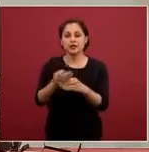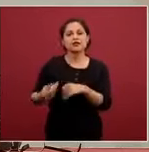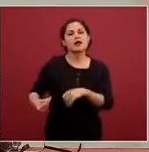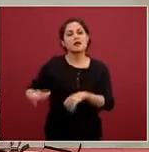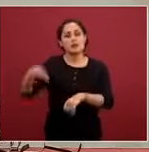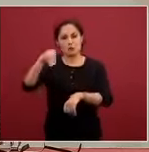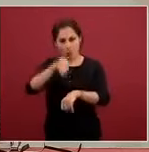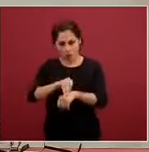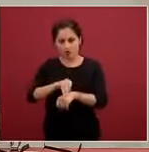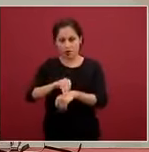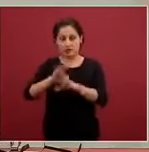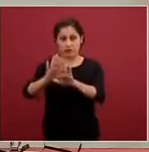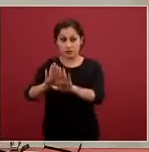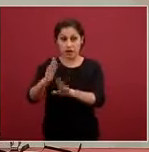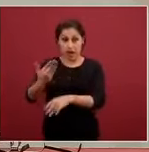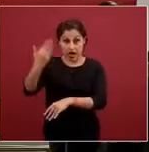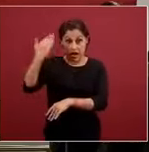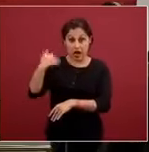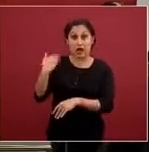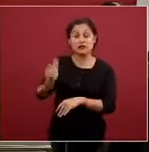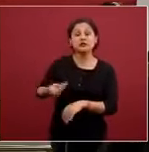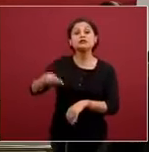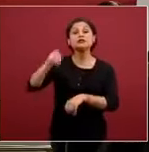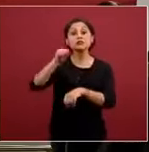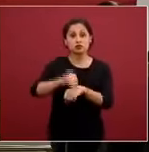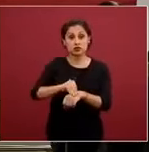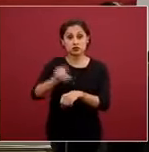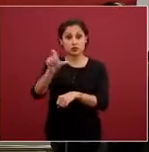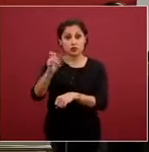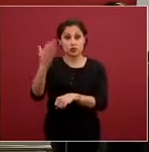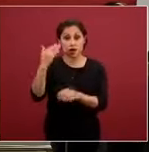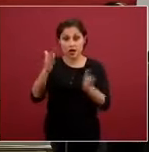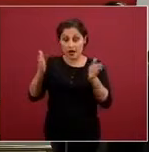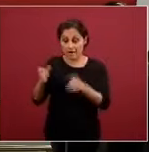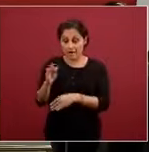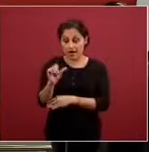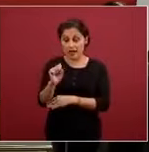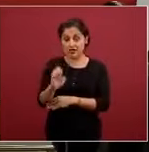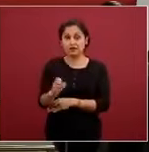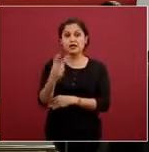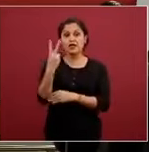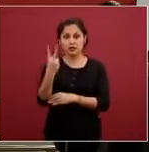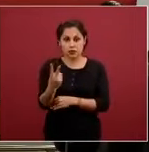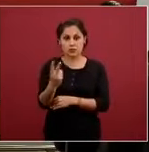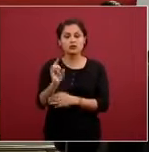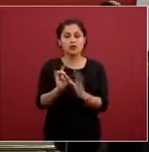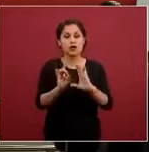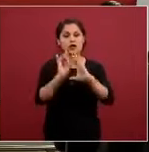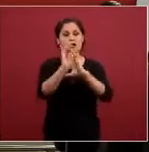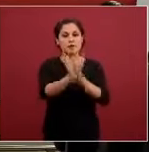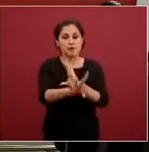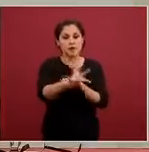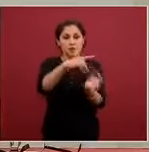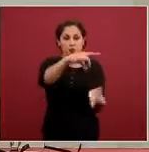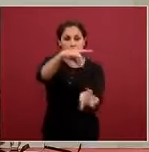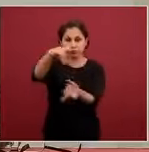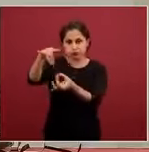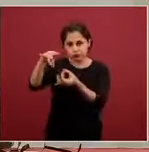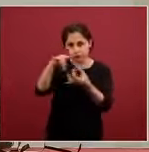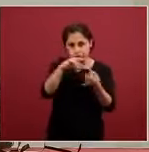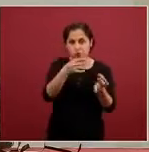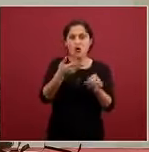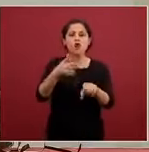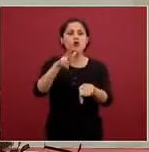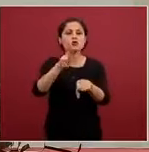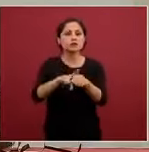fase 2, que es precisamente un mapa para georreferenciar dónde está la disponibilidad de atención de los